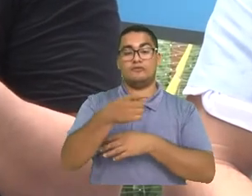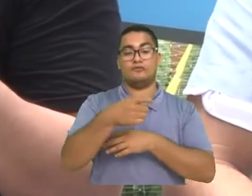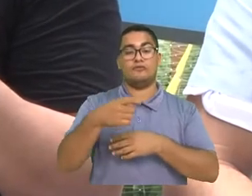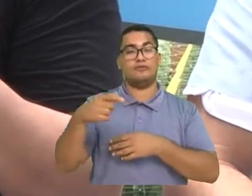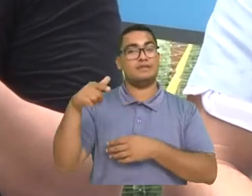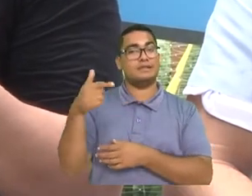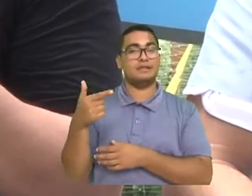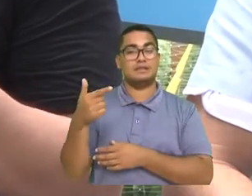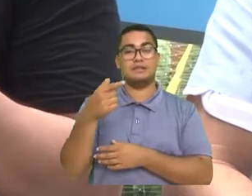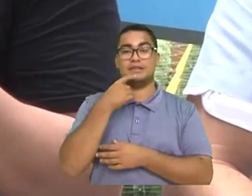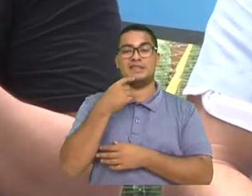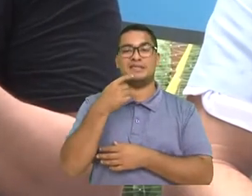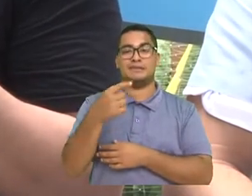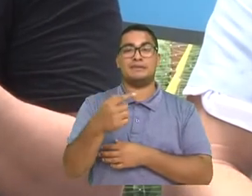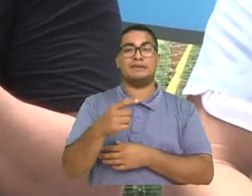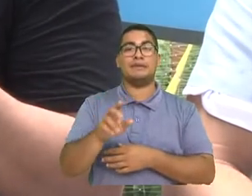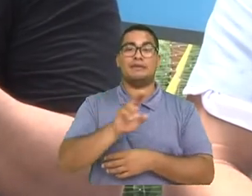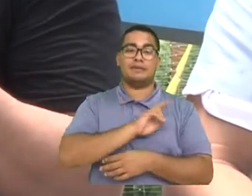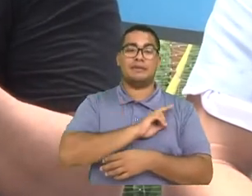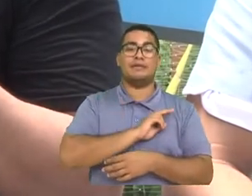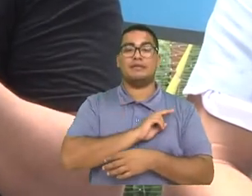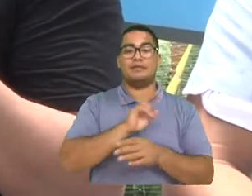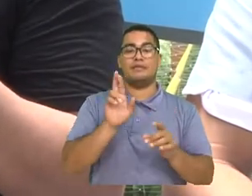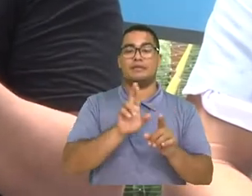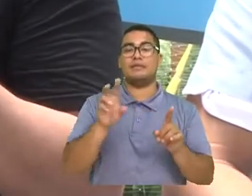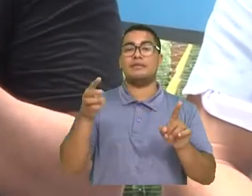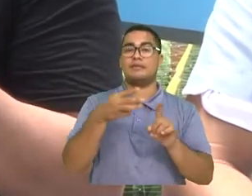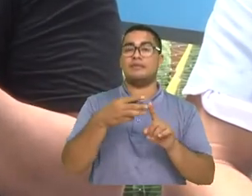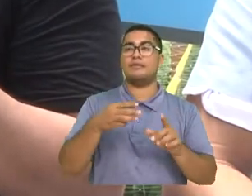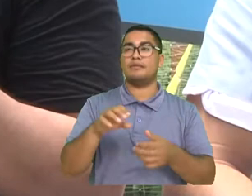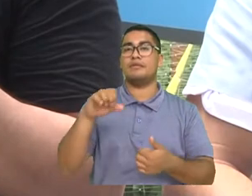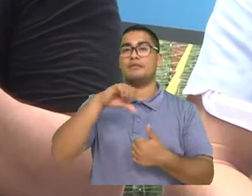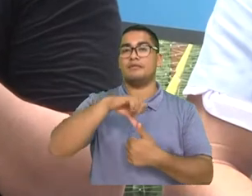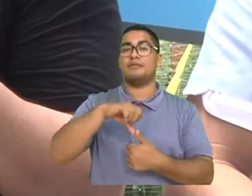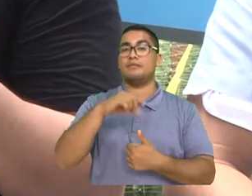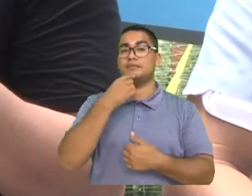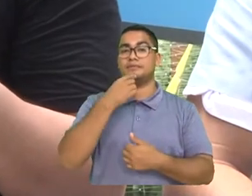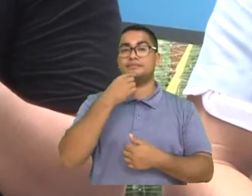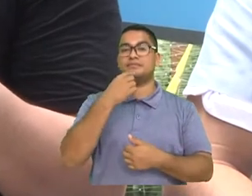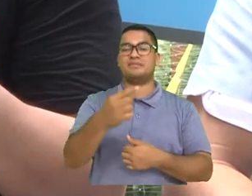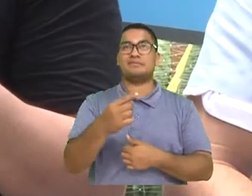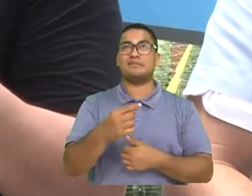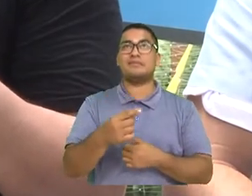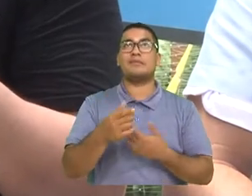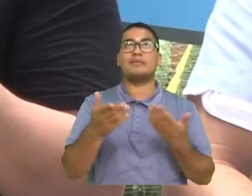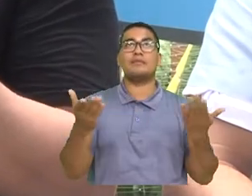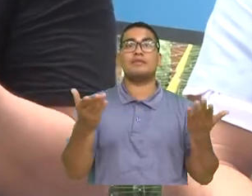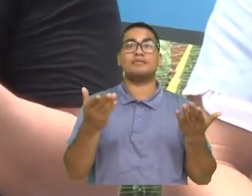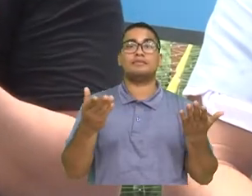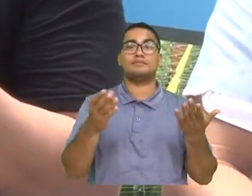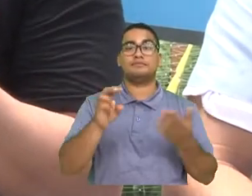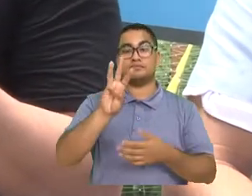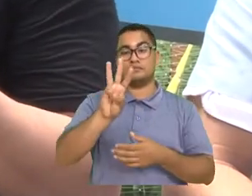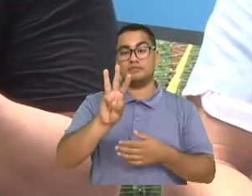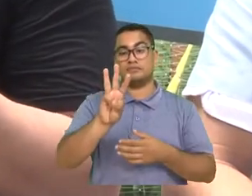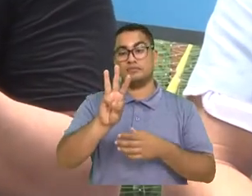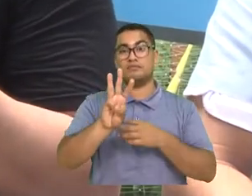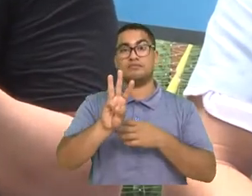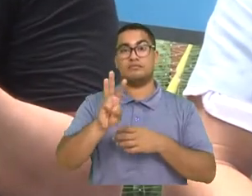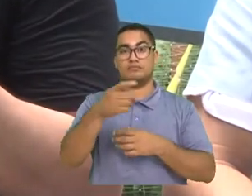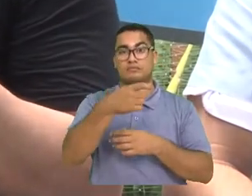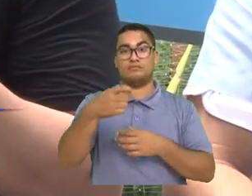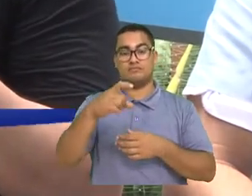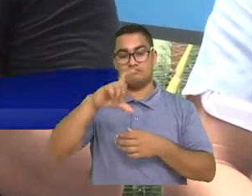especies de que existen a nivel de la región. Nosotros poseemos 7 con 3 de calidad de exportación, como el